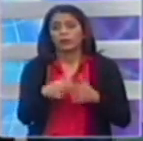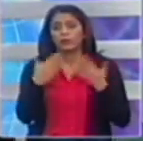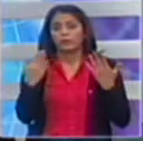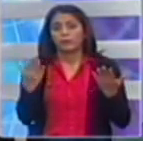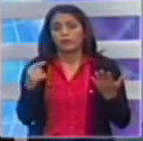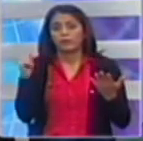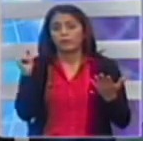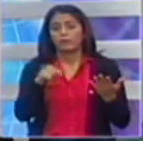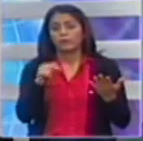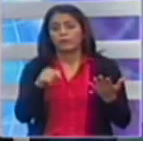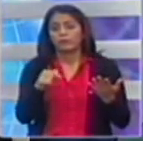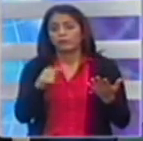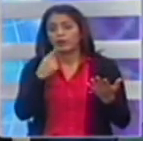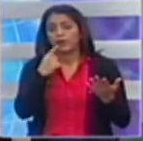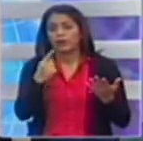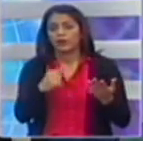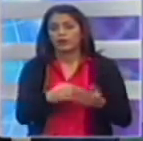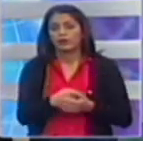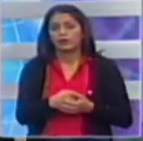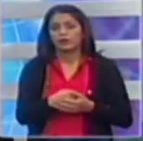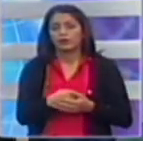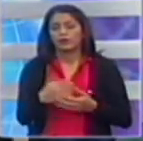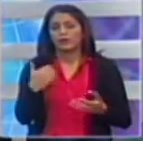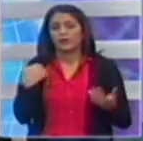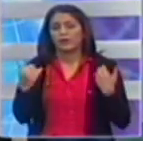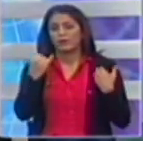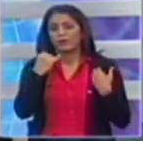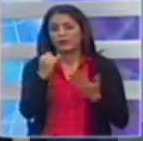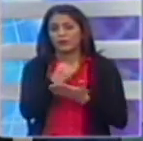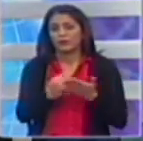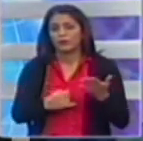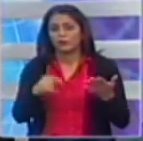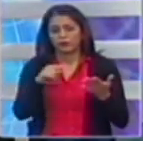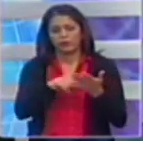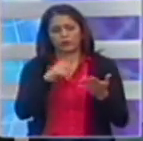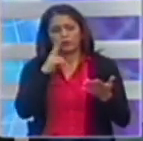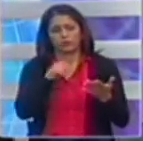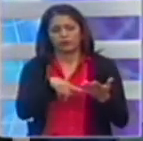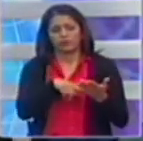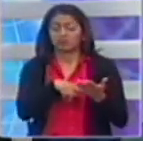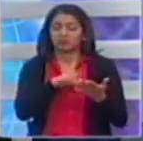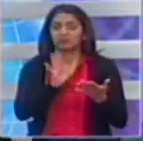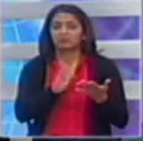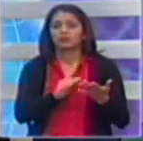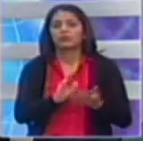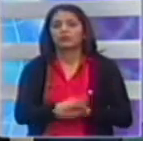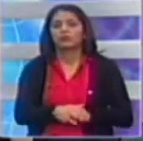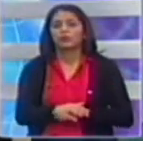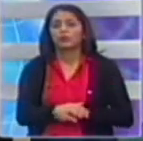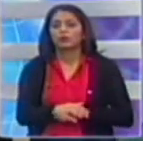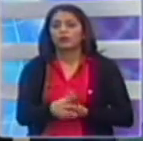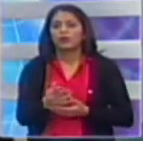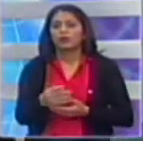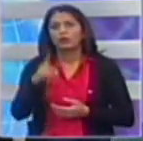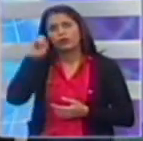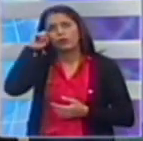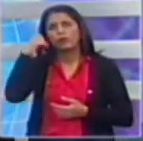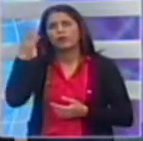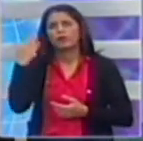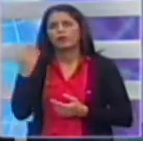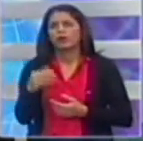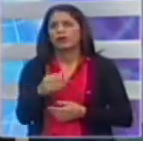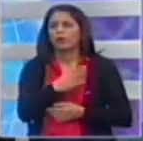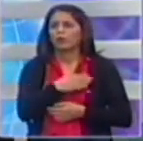para mí es bilis, que se empieza a dar. Yo personalmente no puedo recordar un candidato que haya sido así como candidato, porque si